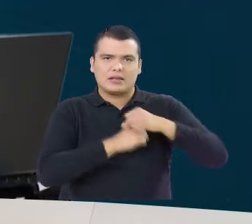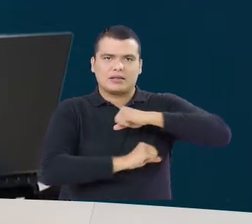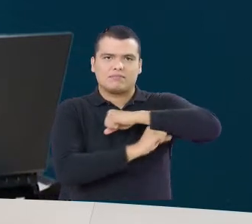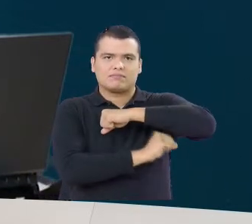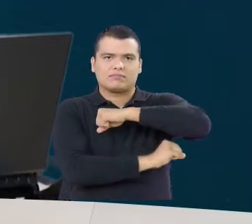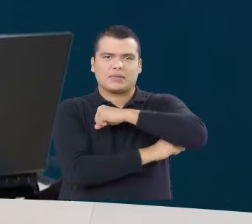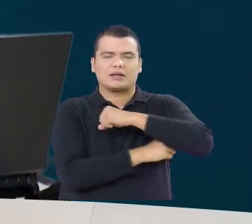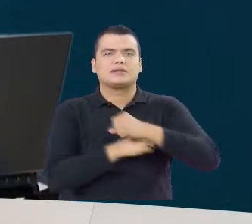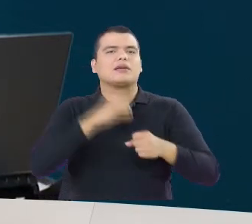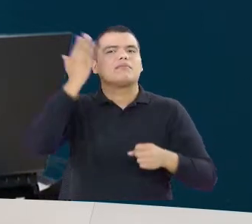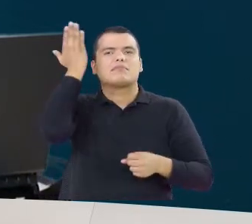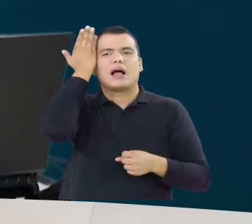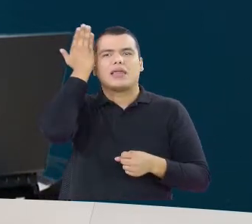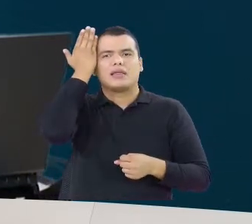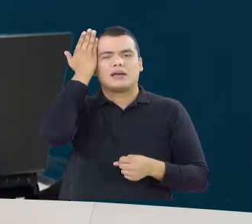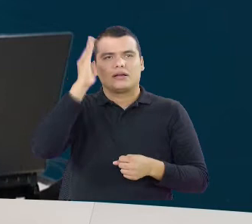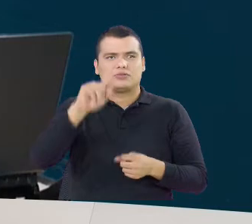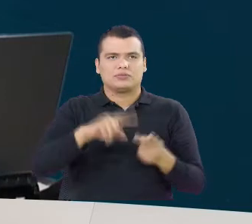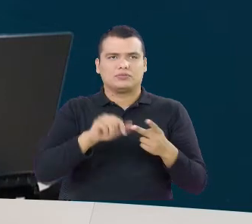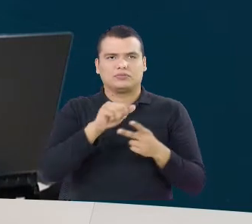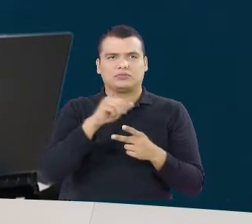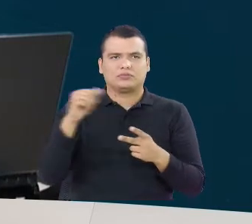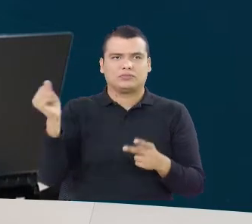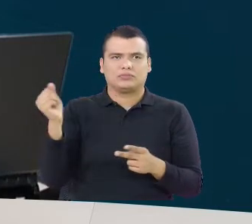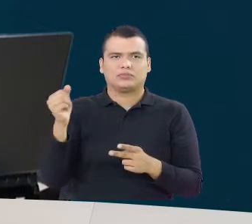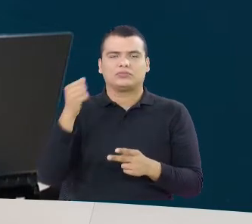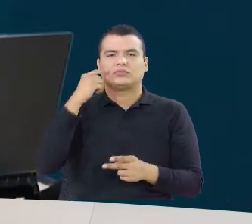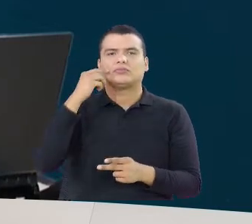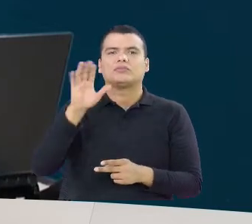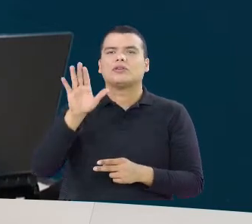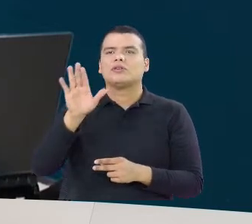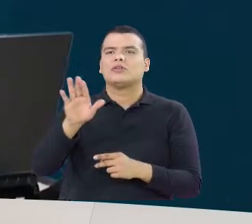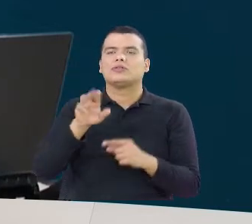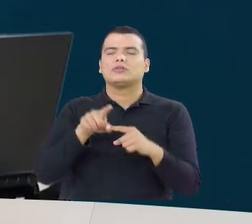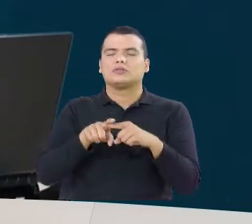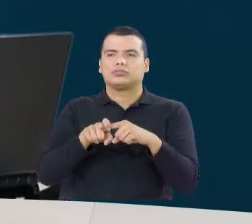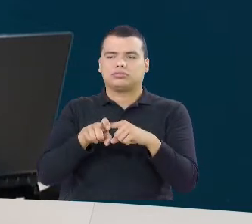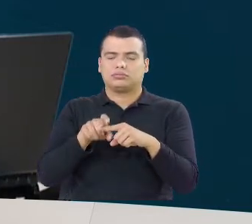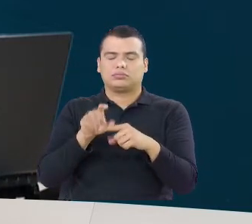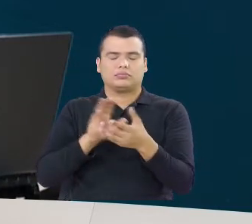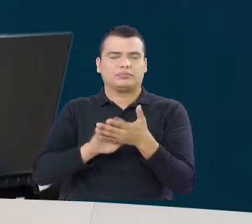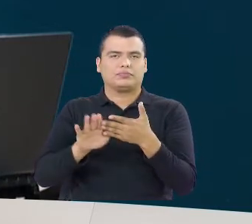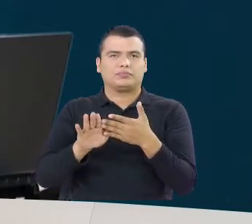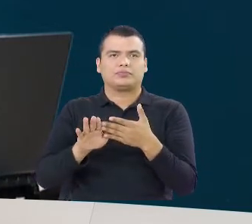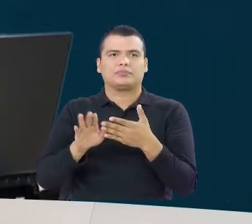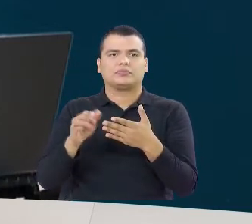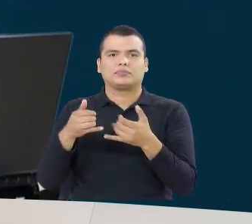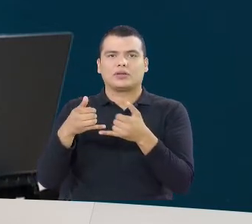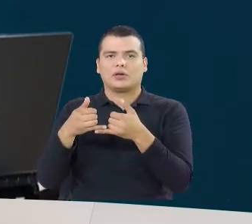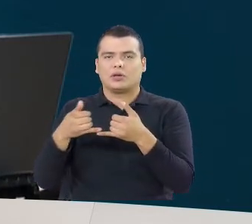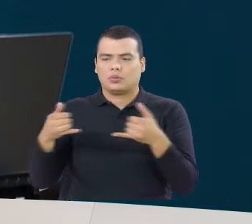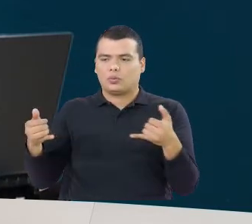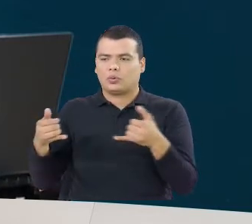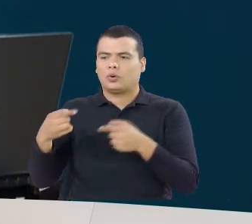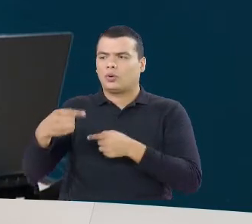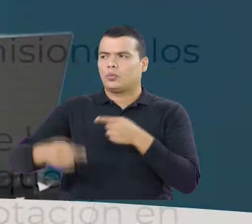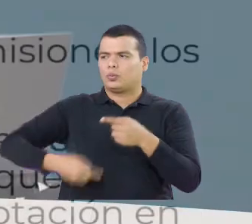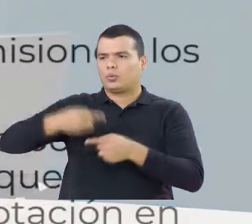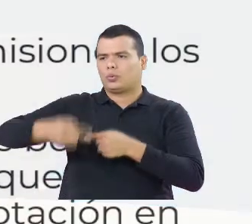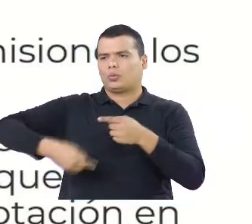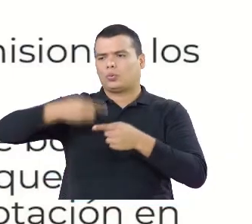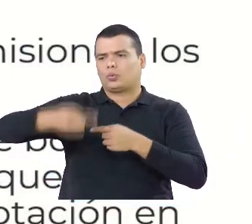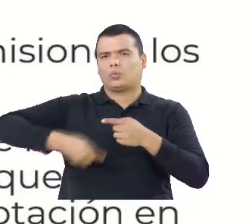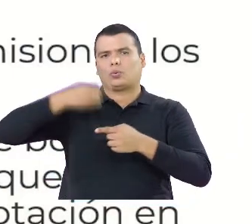Es la transmisión. Por ejemplo, la transmisión de la que está aquí en la mesa de trabajo es una correa dentada de